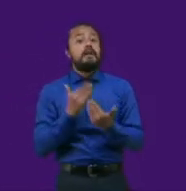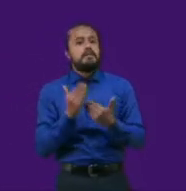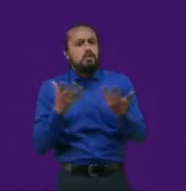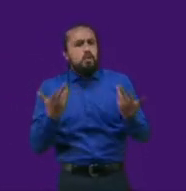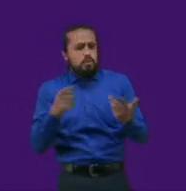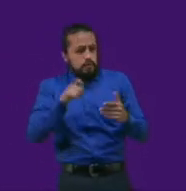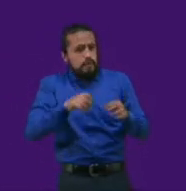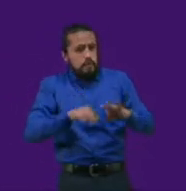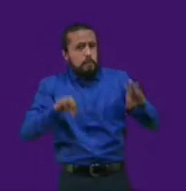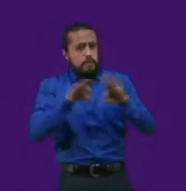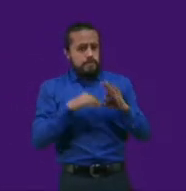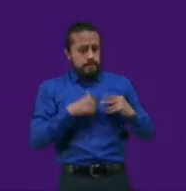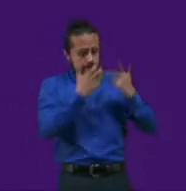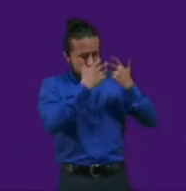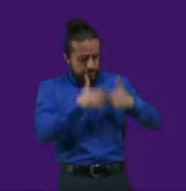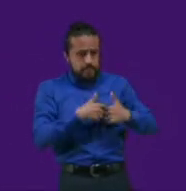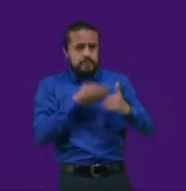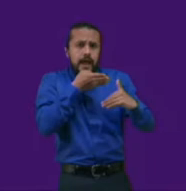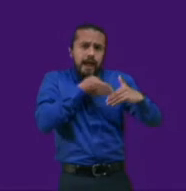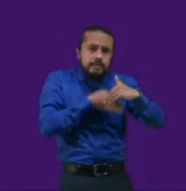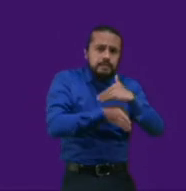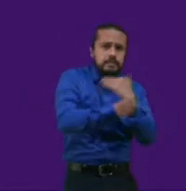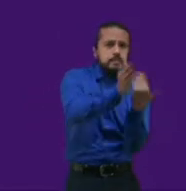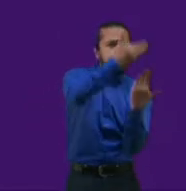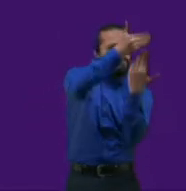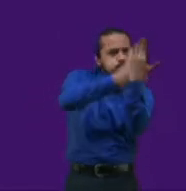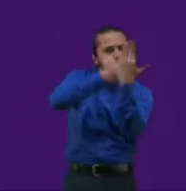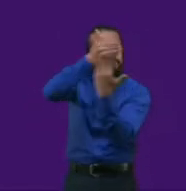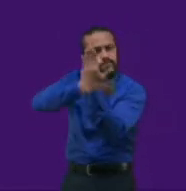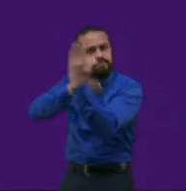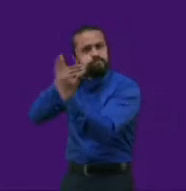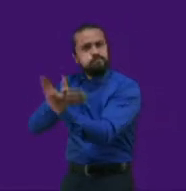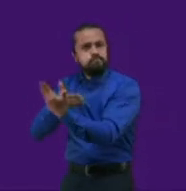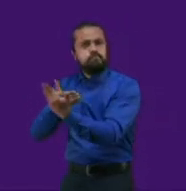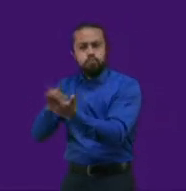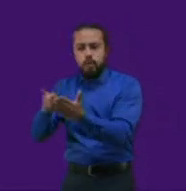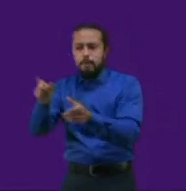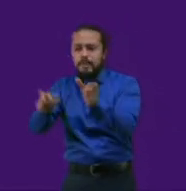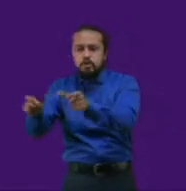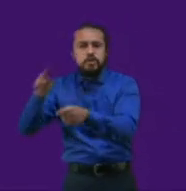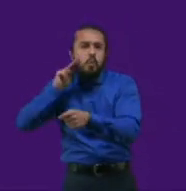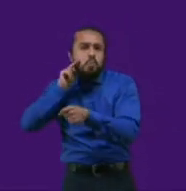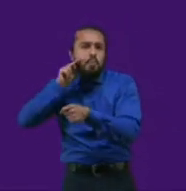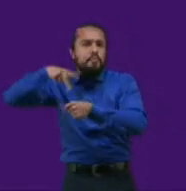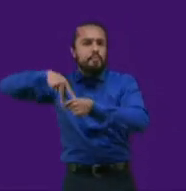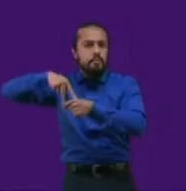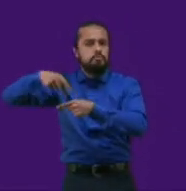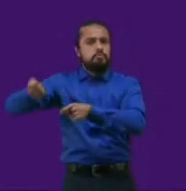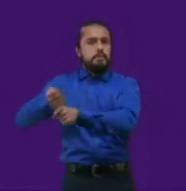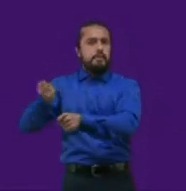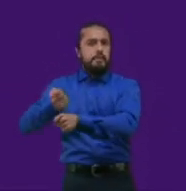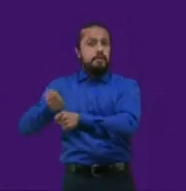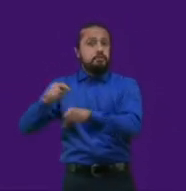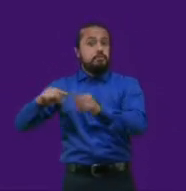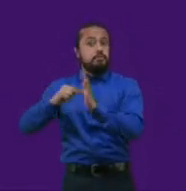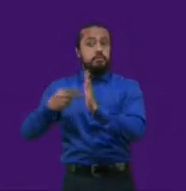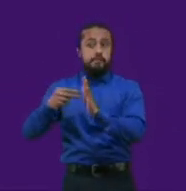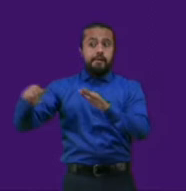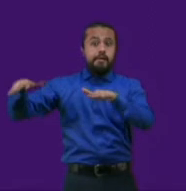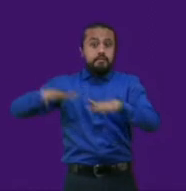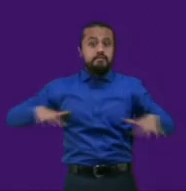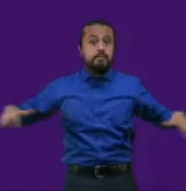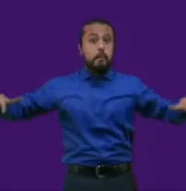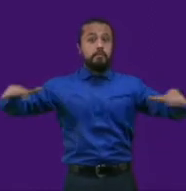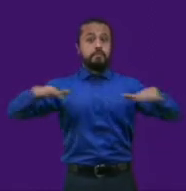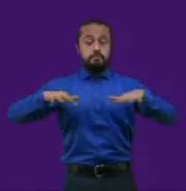las empresas para tener acceso a ese capital de trabajo. Y eso nos ha venido ayudando porque entonces el mercado viene entendiendo que esto